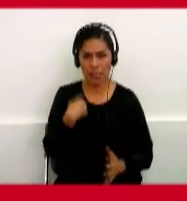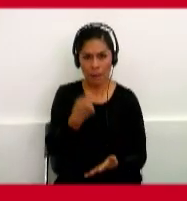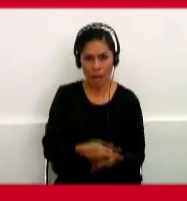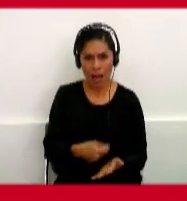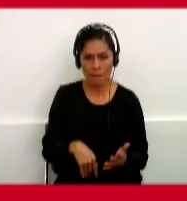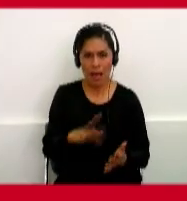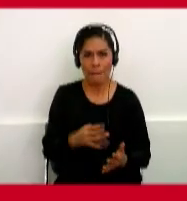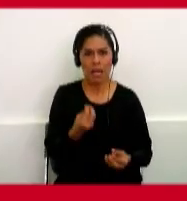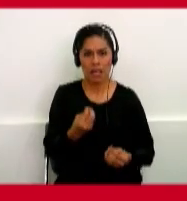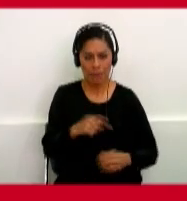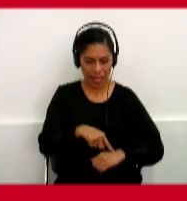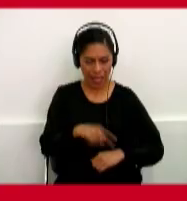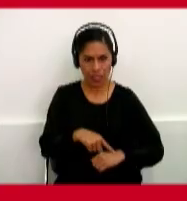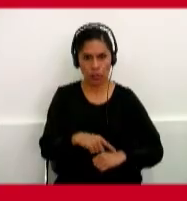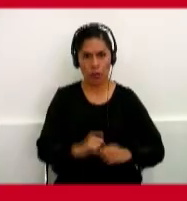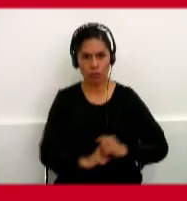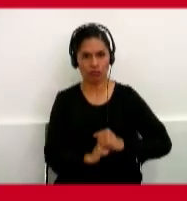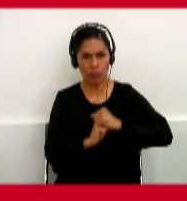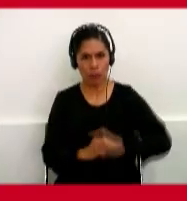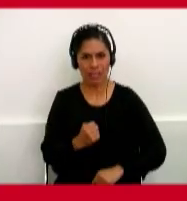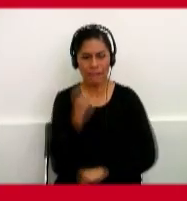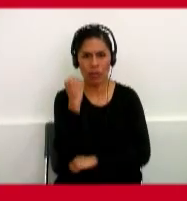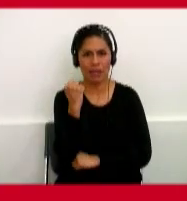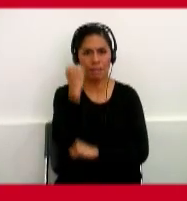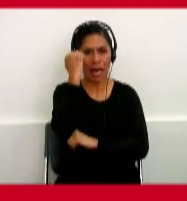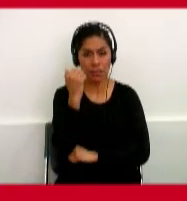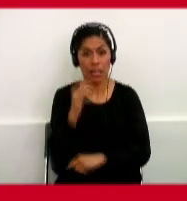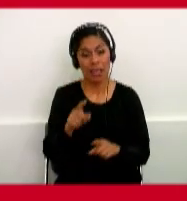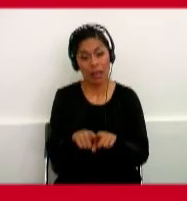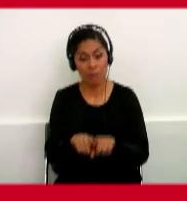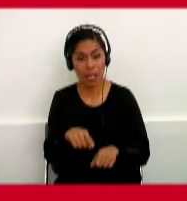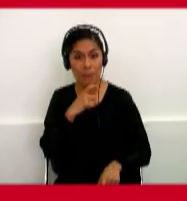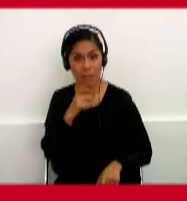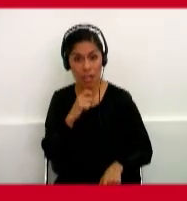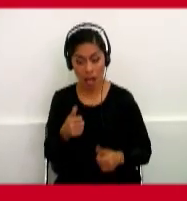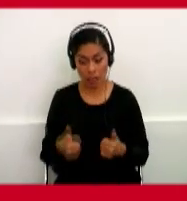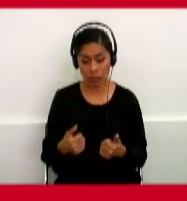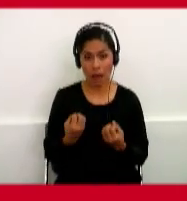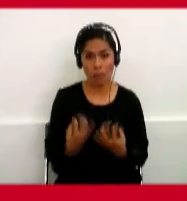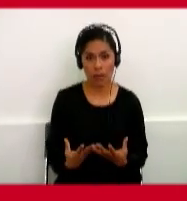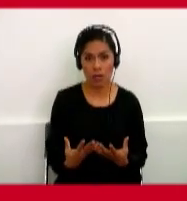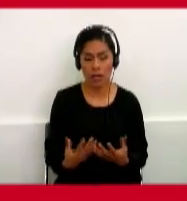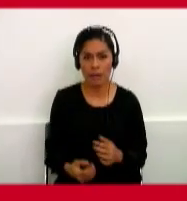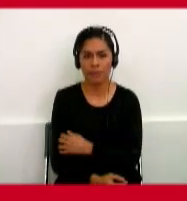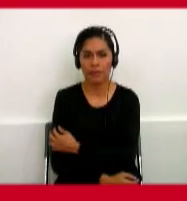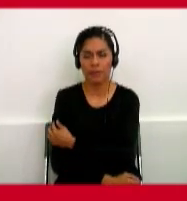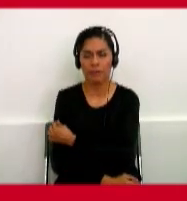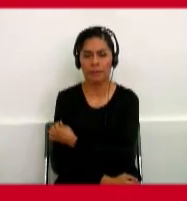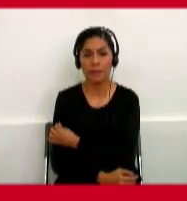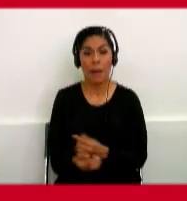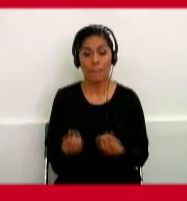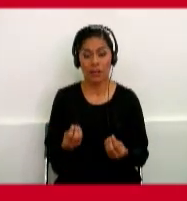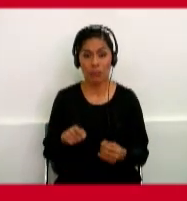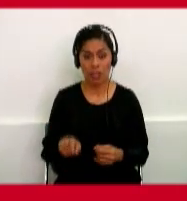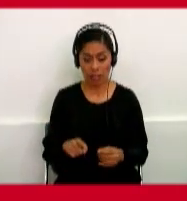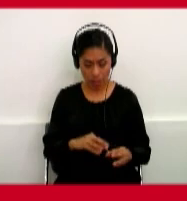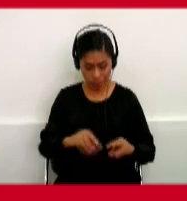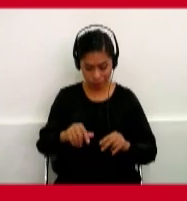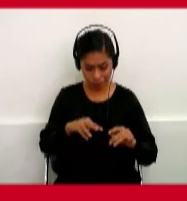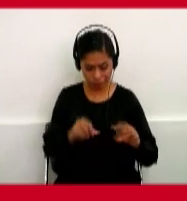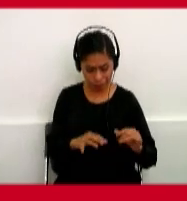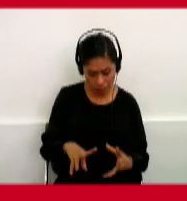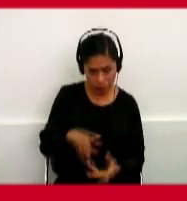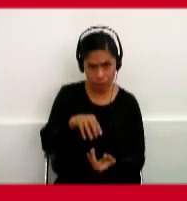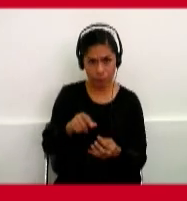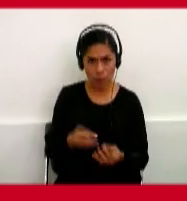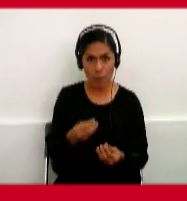de que es ideal de que el mineral sea de buena calidad, ¿cierto? ¿Por qué? Porque la fragmentación va a venir asociada de